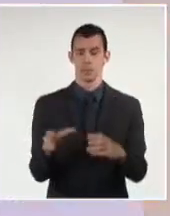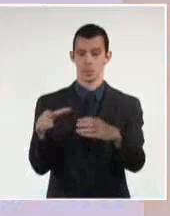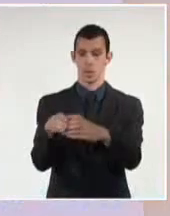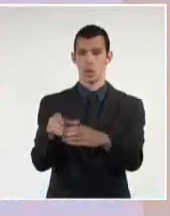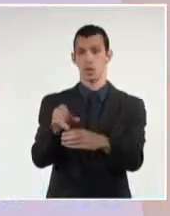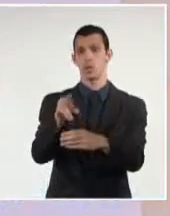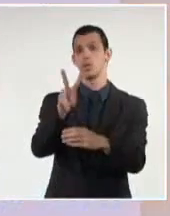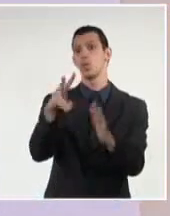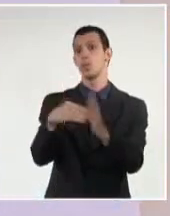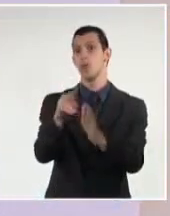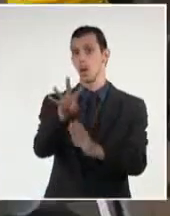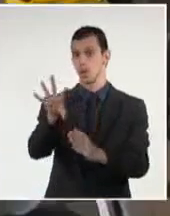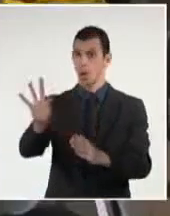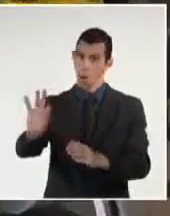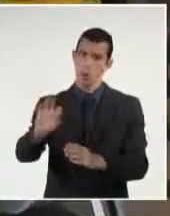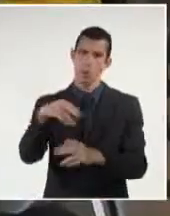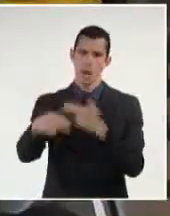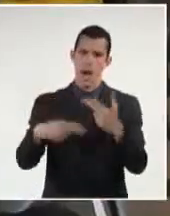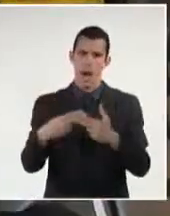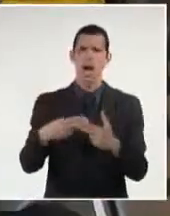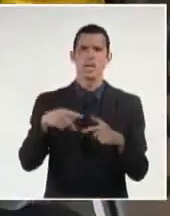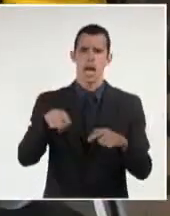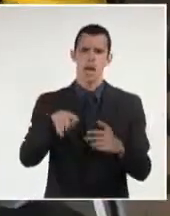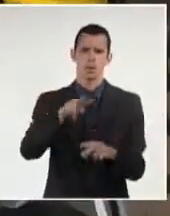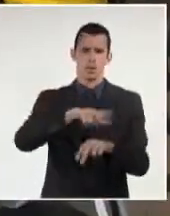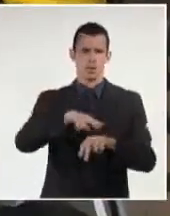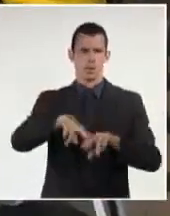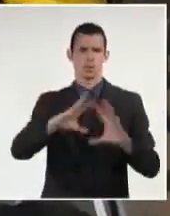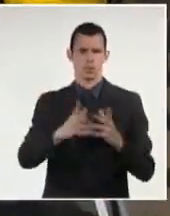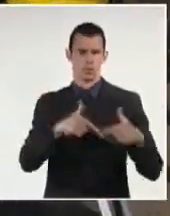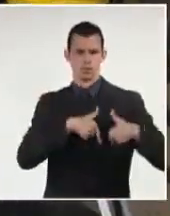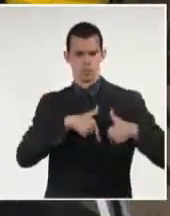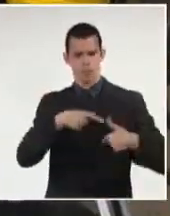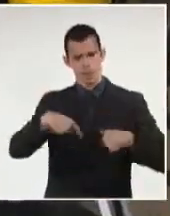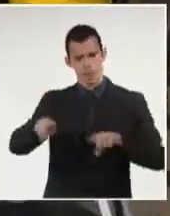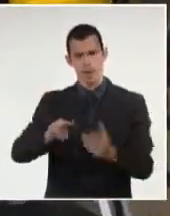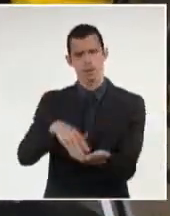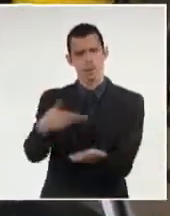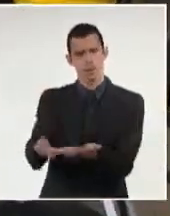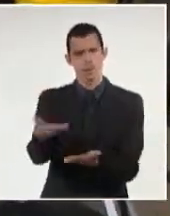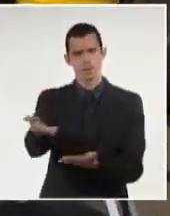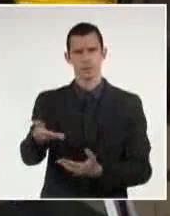Poder Popular por este territorio. Desde Santiago de Cuba, el camarógrafo